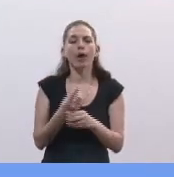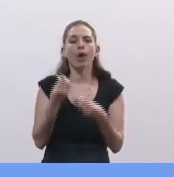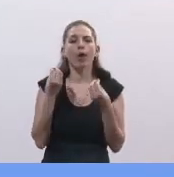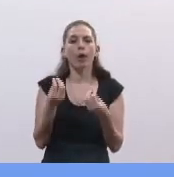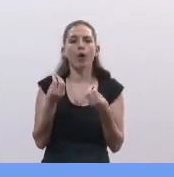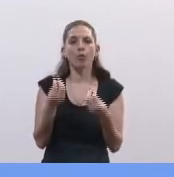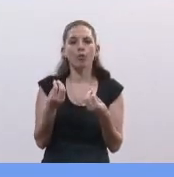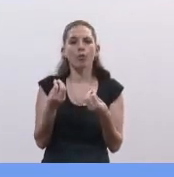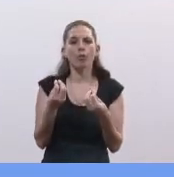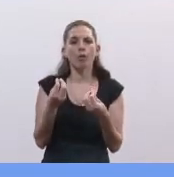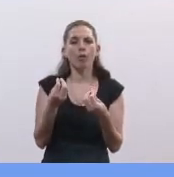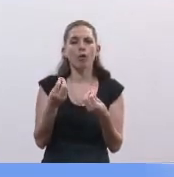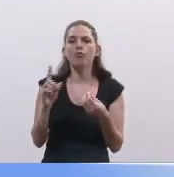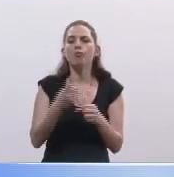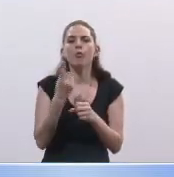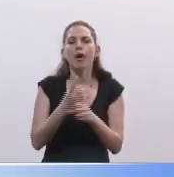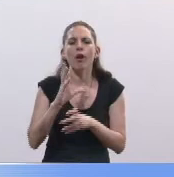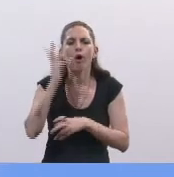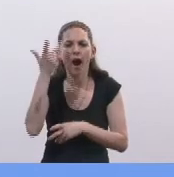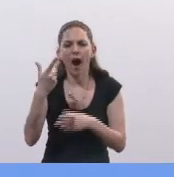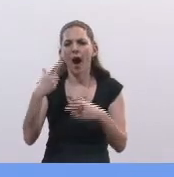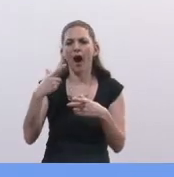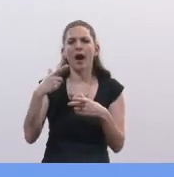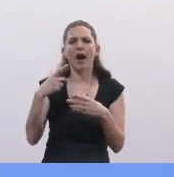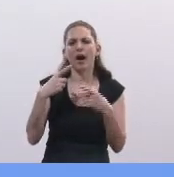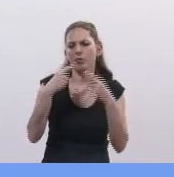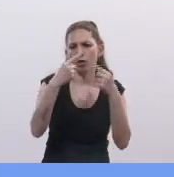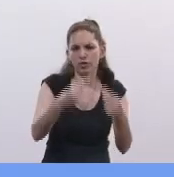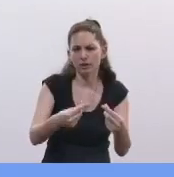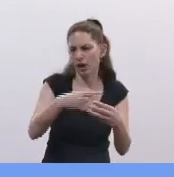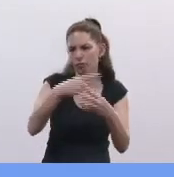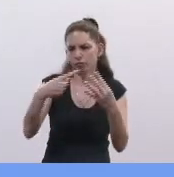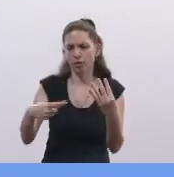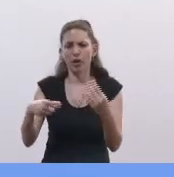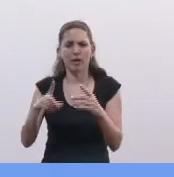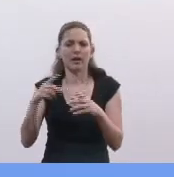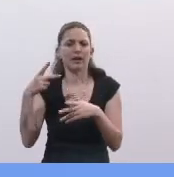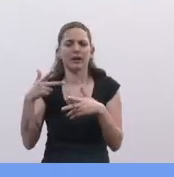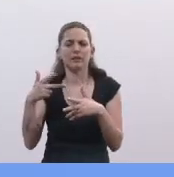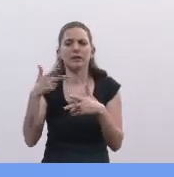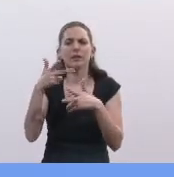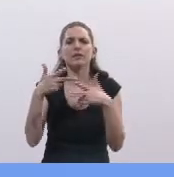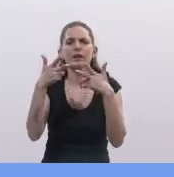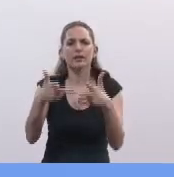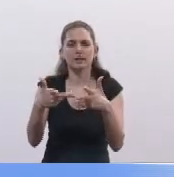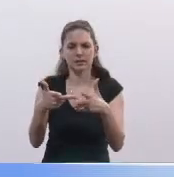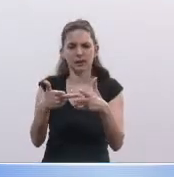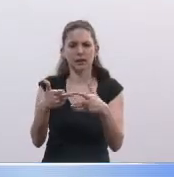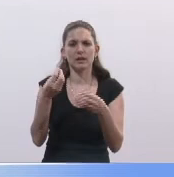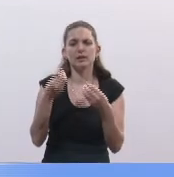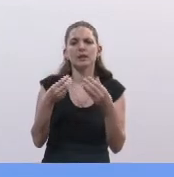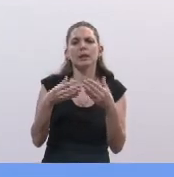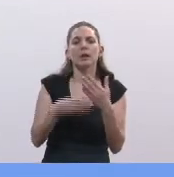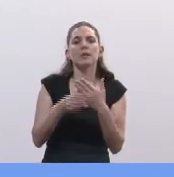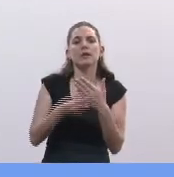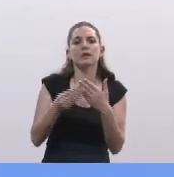ponerse, enojarse, ni atacar, ni ninguna cuestión que se está diciendo, si el Ministerio Público